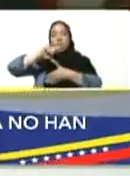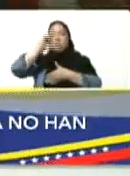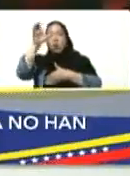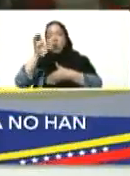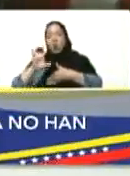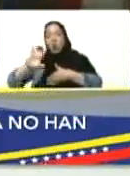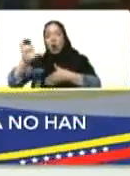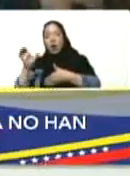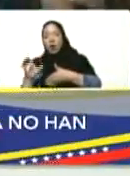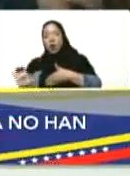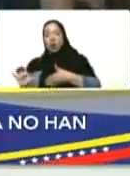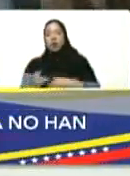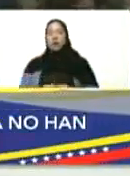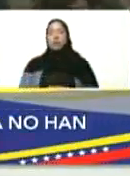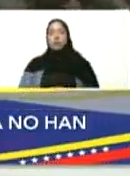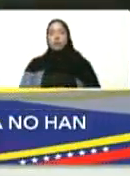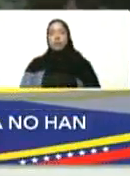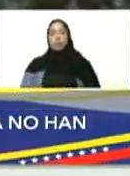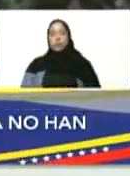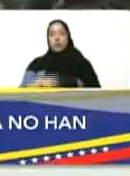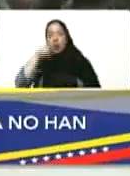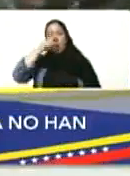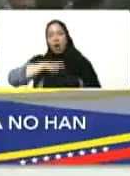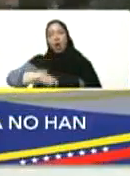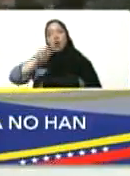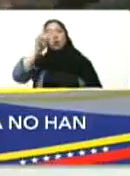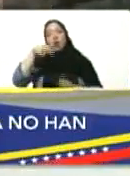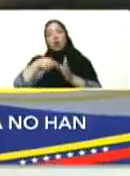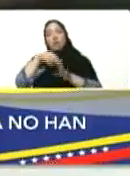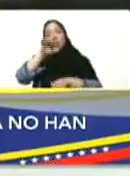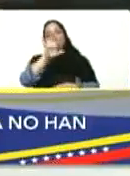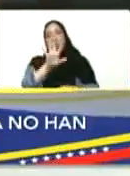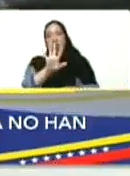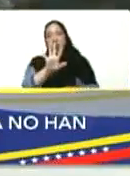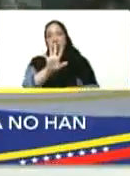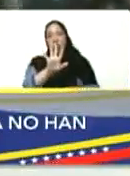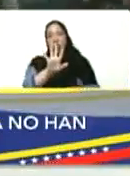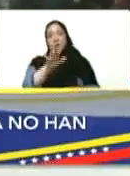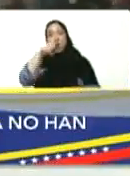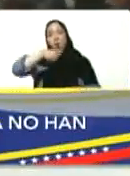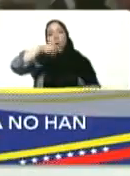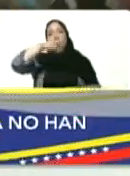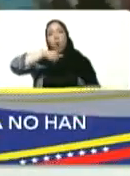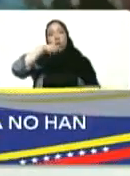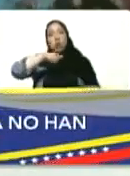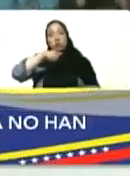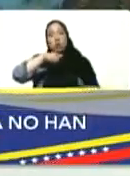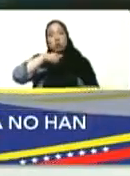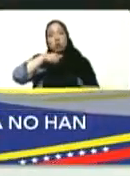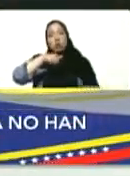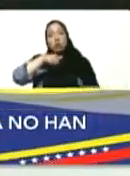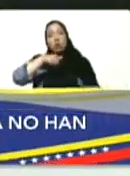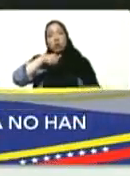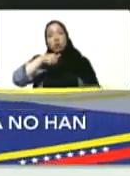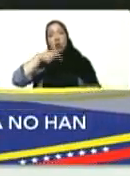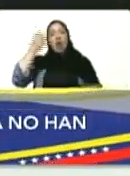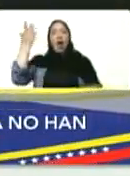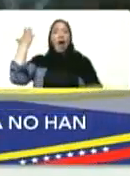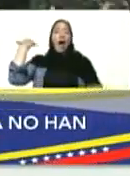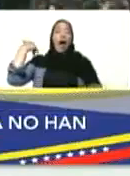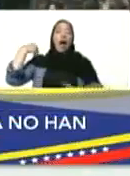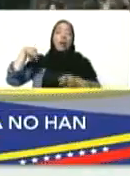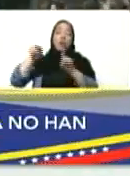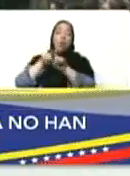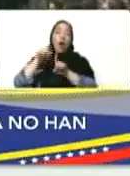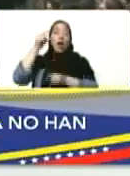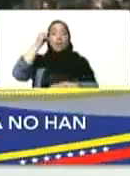expresó en el año 2005, en un día como hoy, allá en